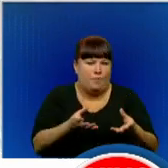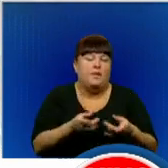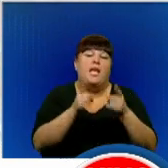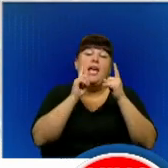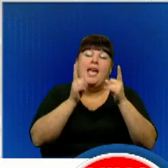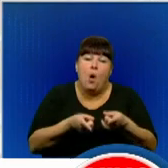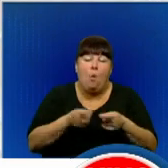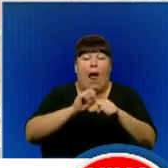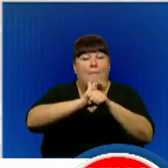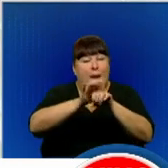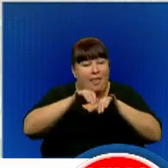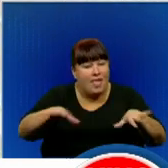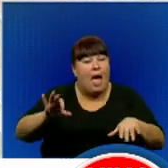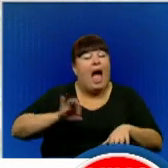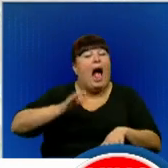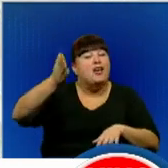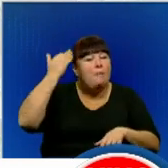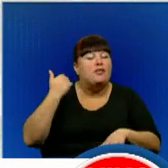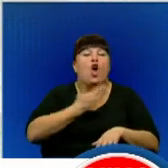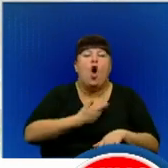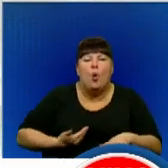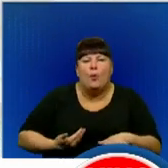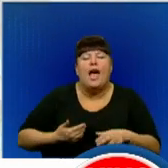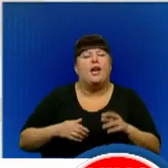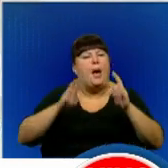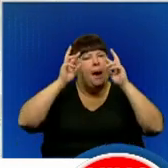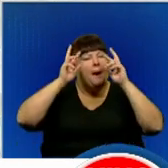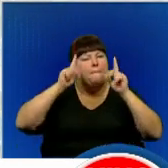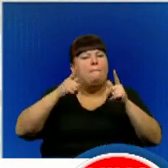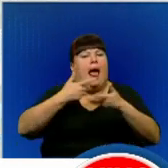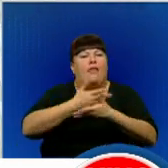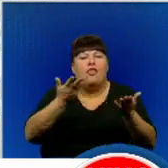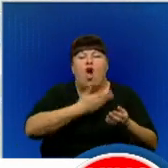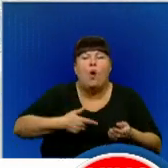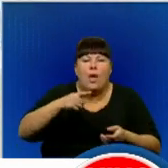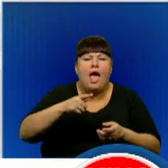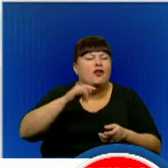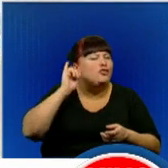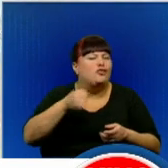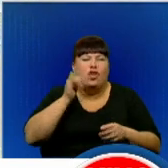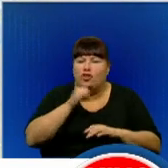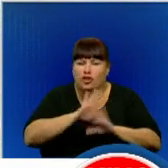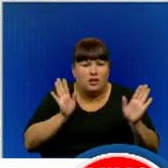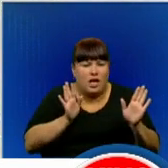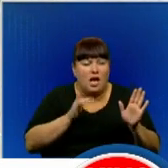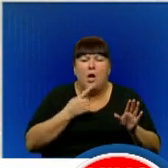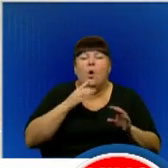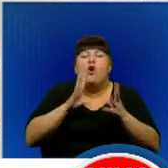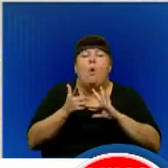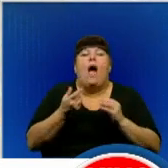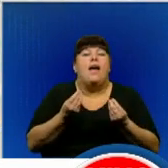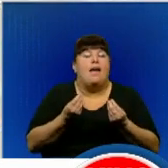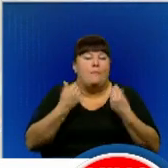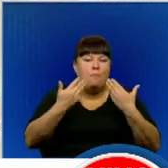la pandemia el año pasado muchos gobiernos implementó políticas públicas que fueron sin duda sin duda el instrumento que